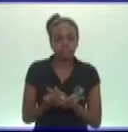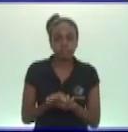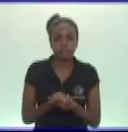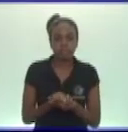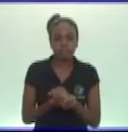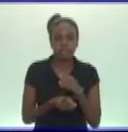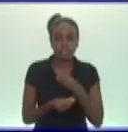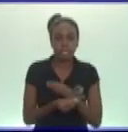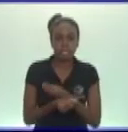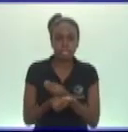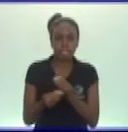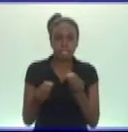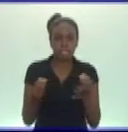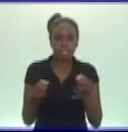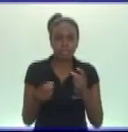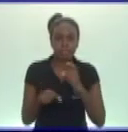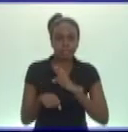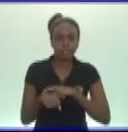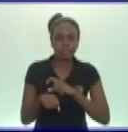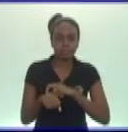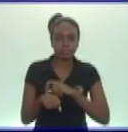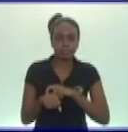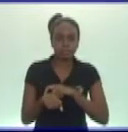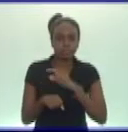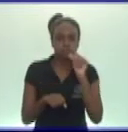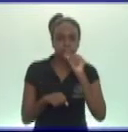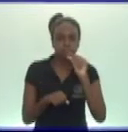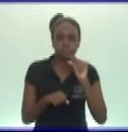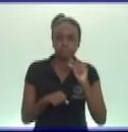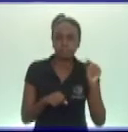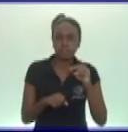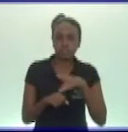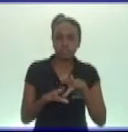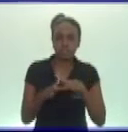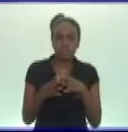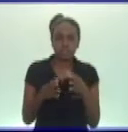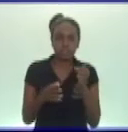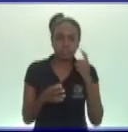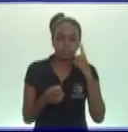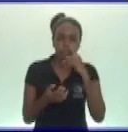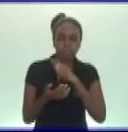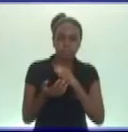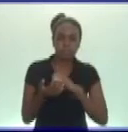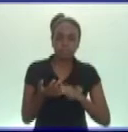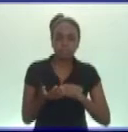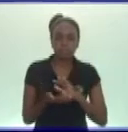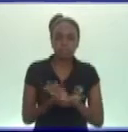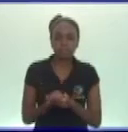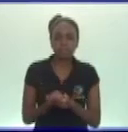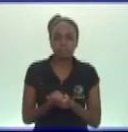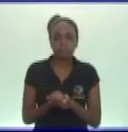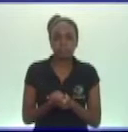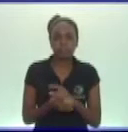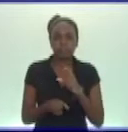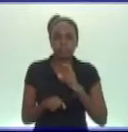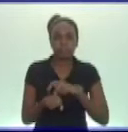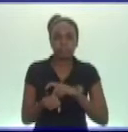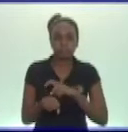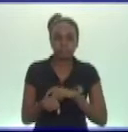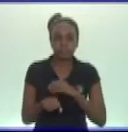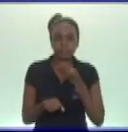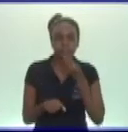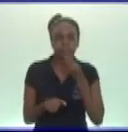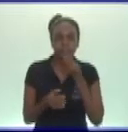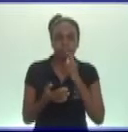damos un momento de esa oración y ustedes completan con la subordinada adjetiva. Les voy a dar un tiempo para que